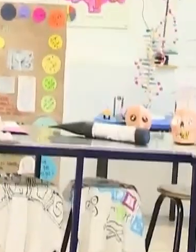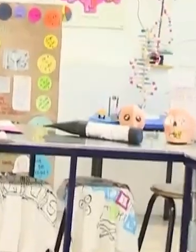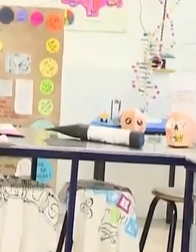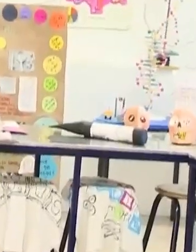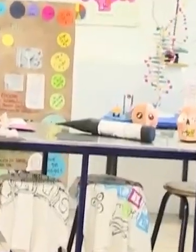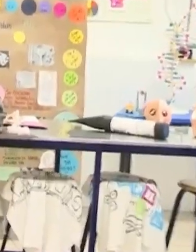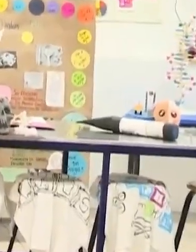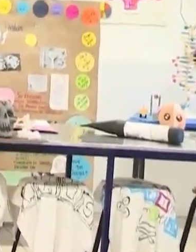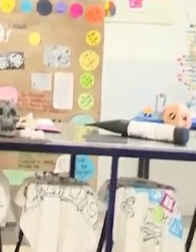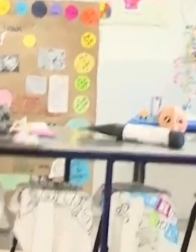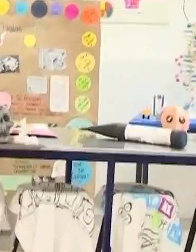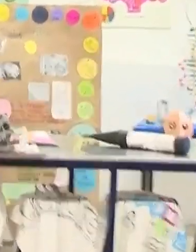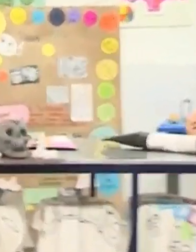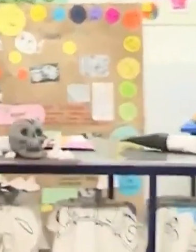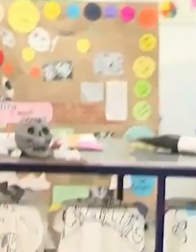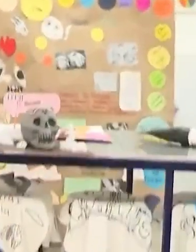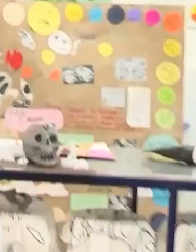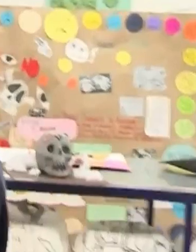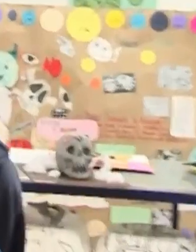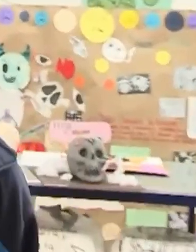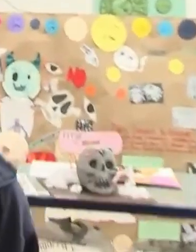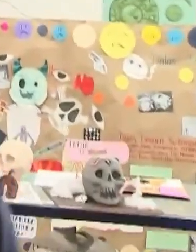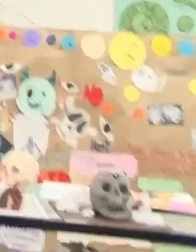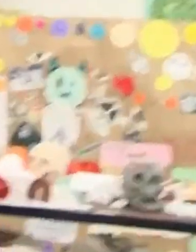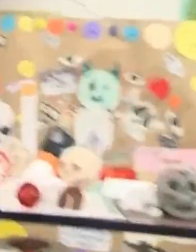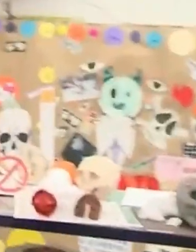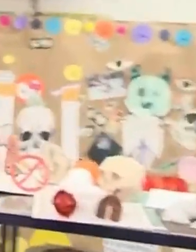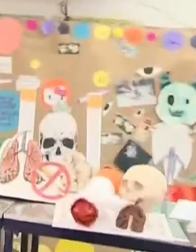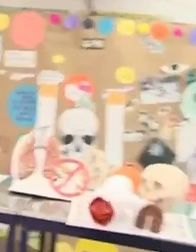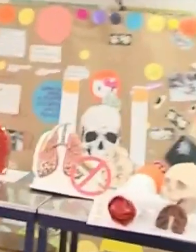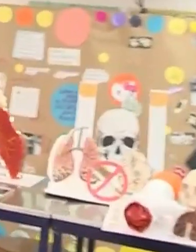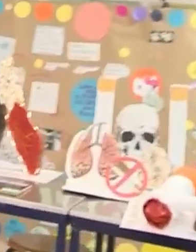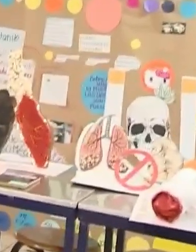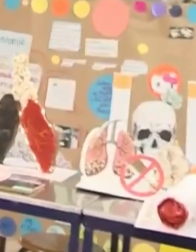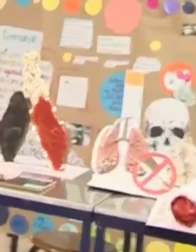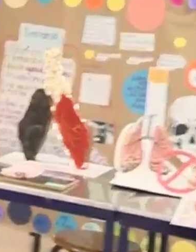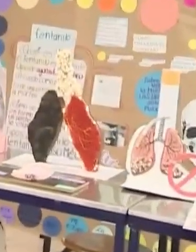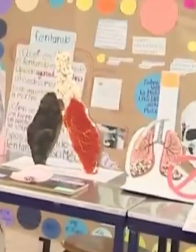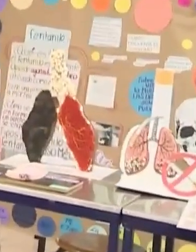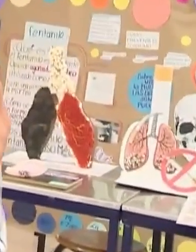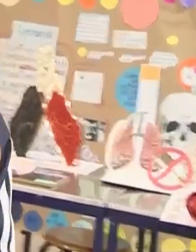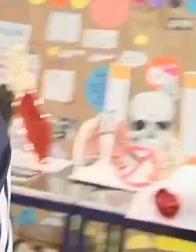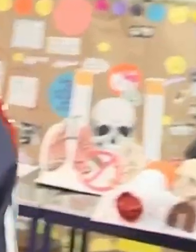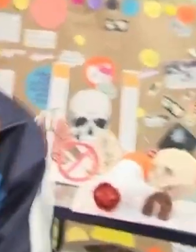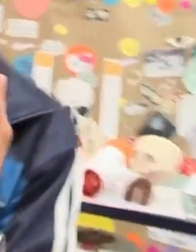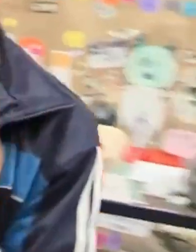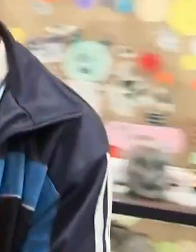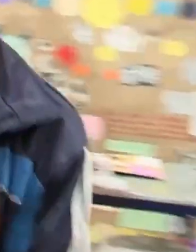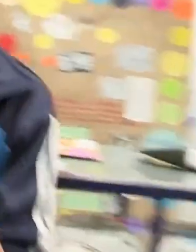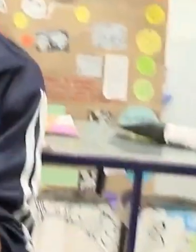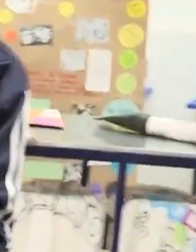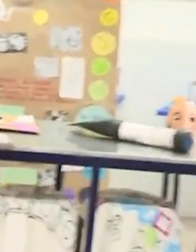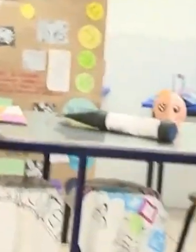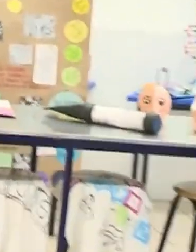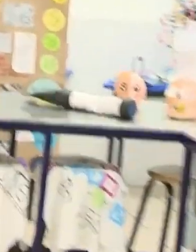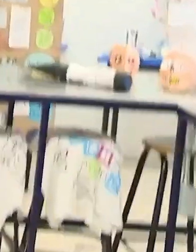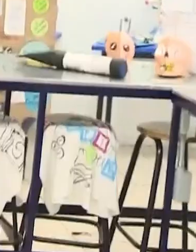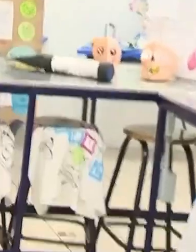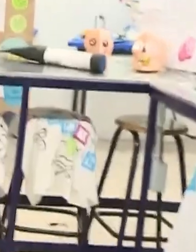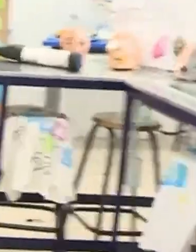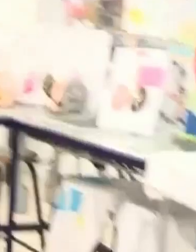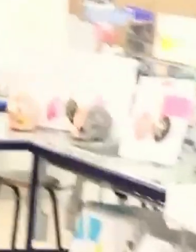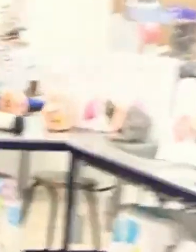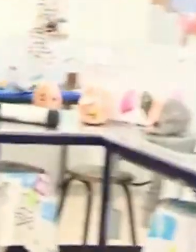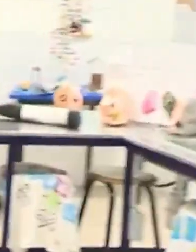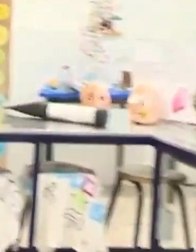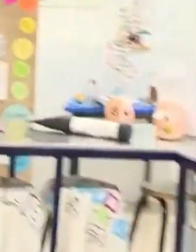es un juego, puedes perder la vida metiéndote en este duelo. Fentanilo a la primera mata, no te arriesgues, no la juegues, la metanfetamina